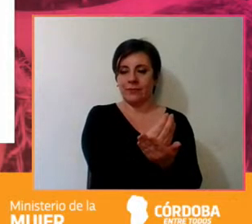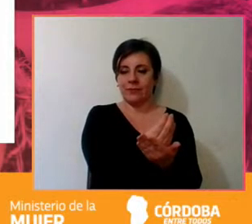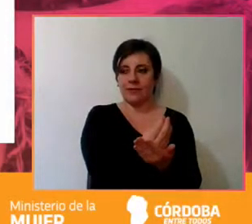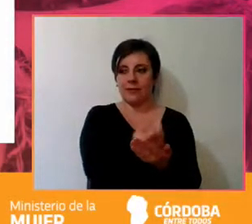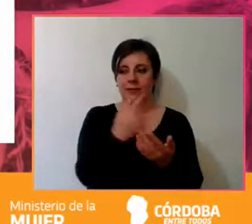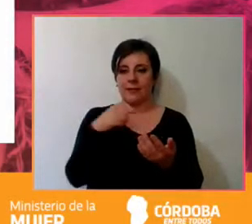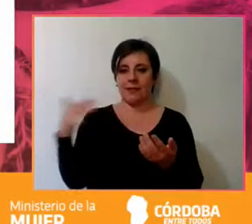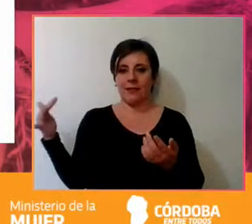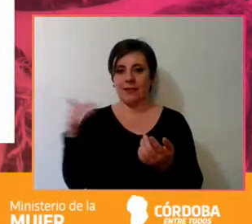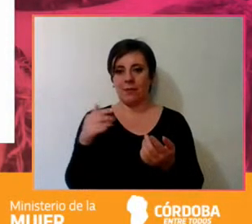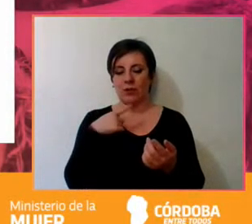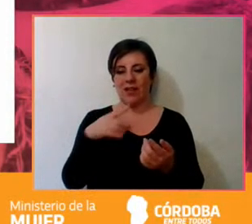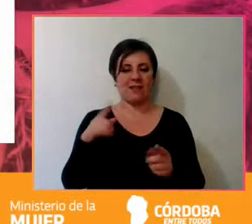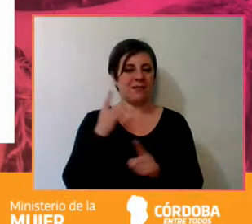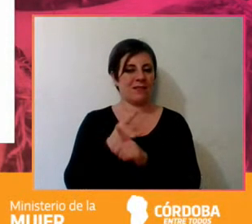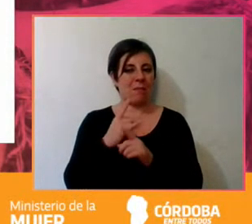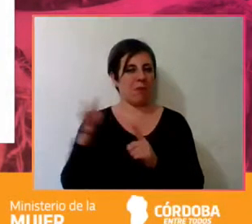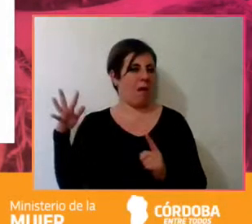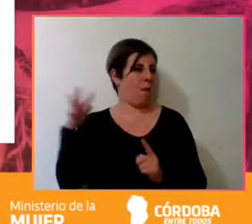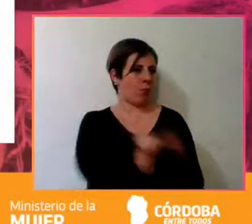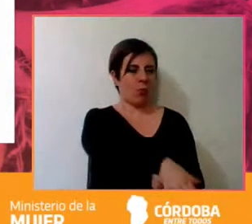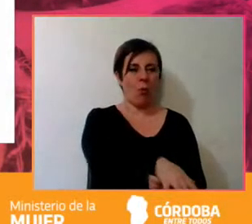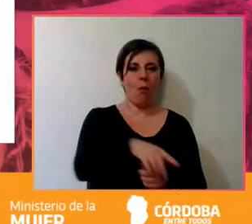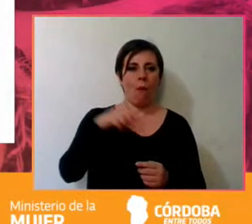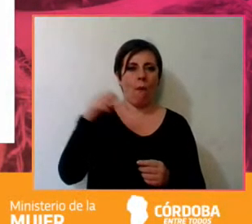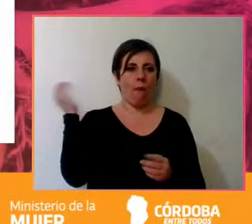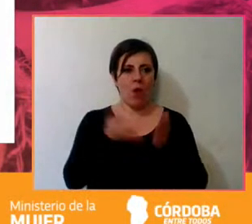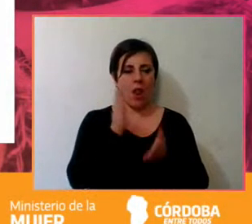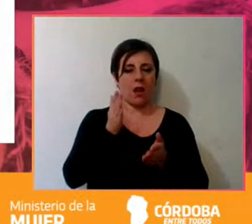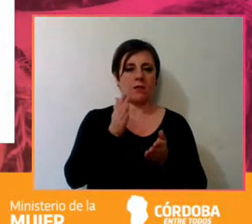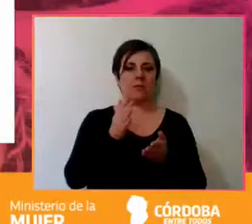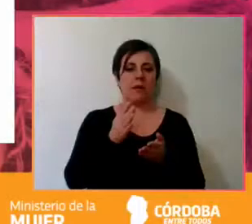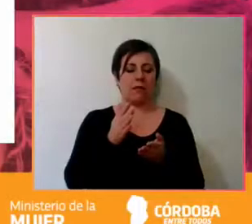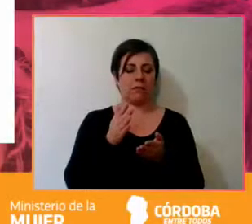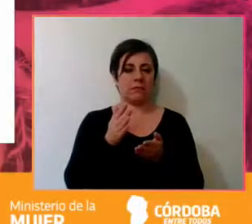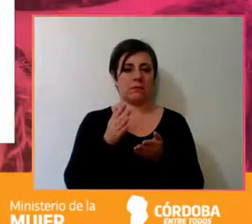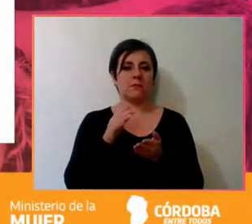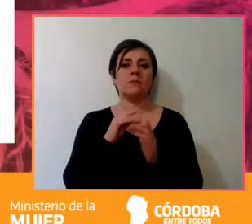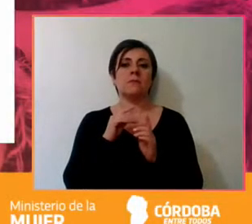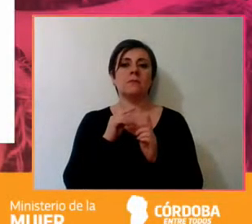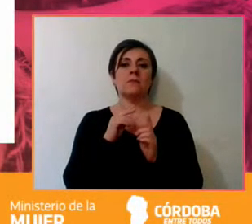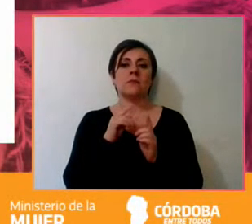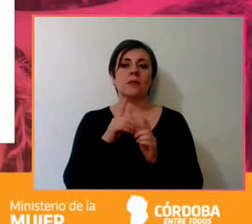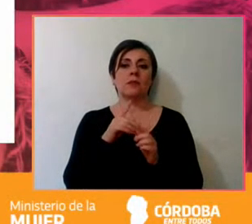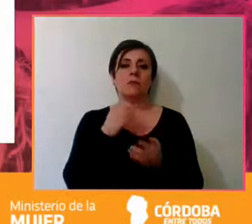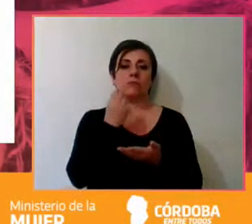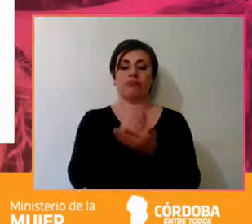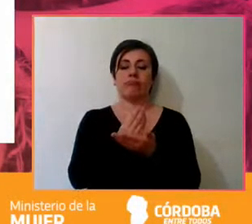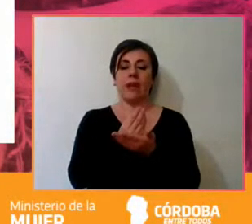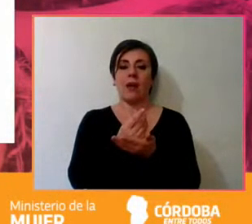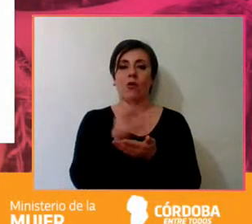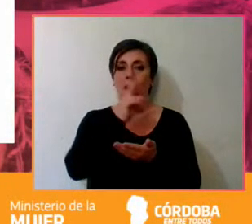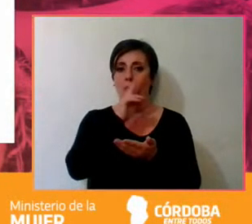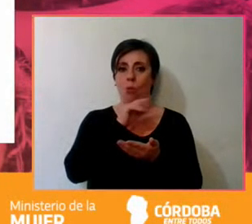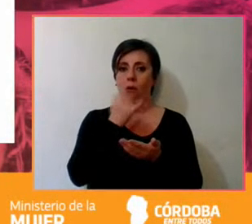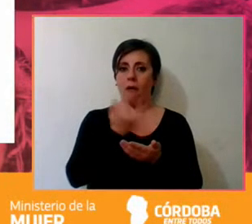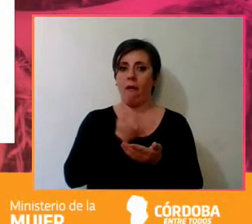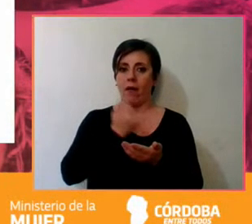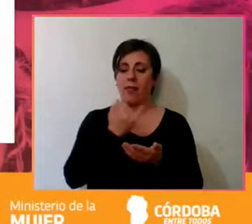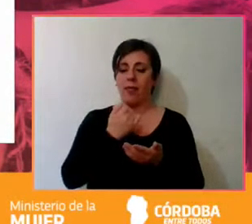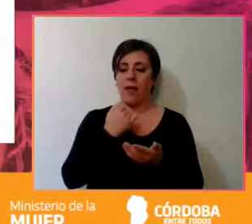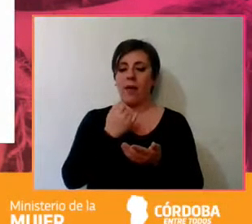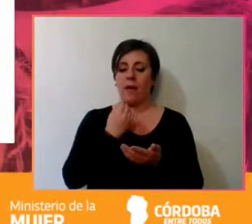generalmente de violencia, y no es el caso, o sea, y no es la excepción cuando las mujeres están ejerciendo cargos de poder